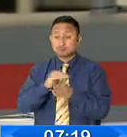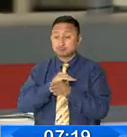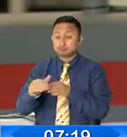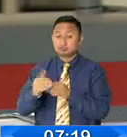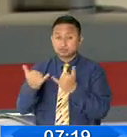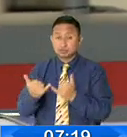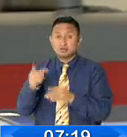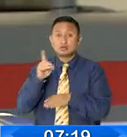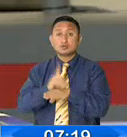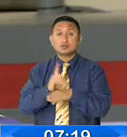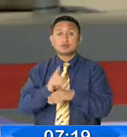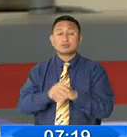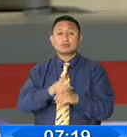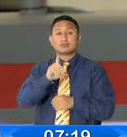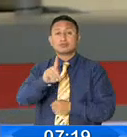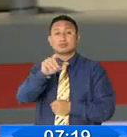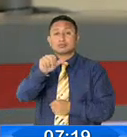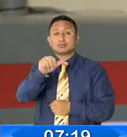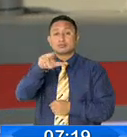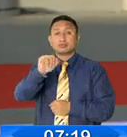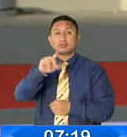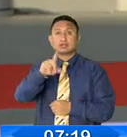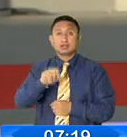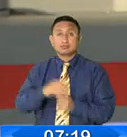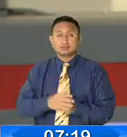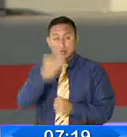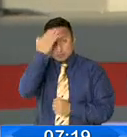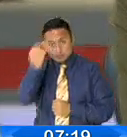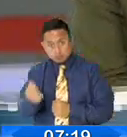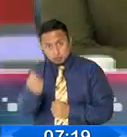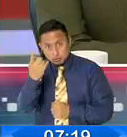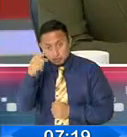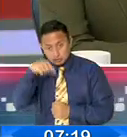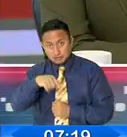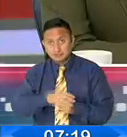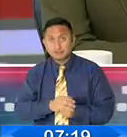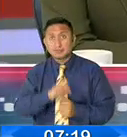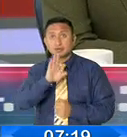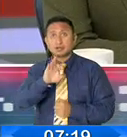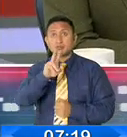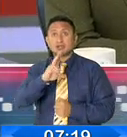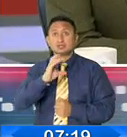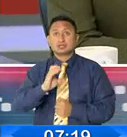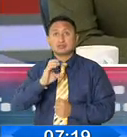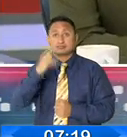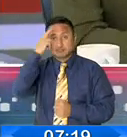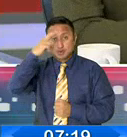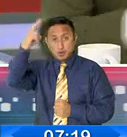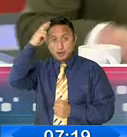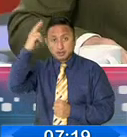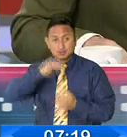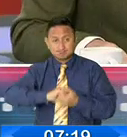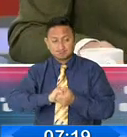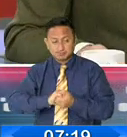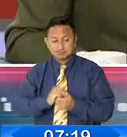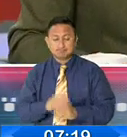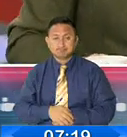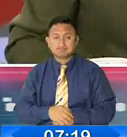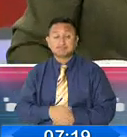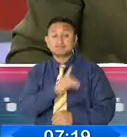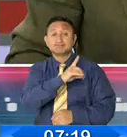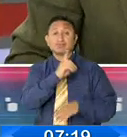doctor Daniel Simancas. Doctor Simancas, buenos días desde la matriz de Televicentro, le saluda Roberto Álvarez Vandenberg. El doctor Simancas